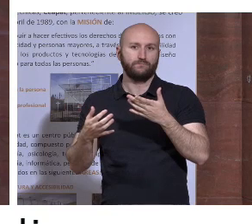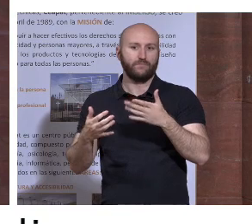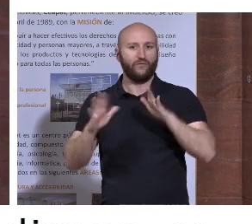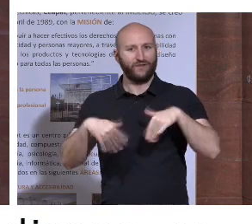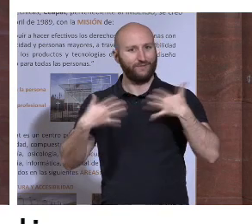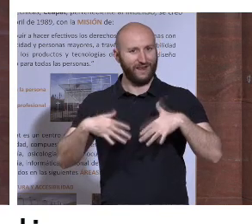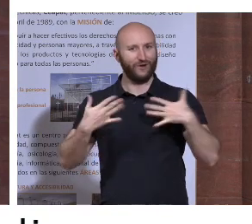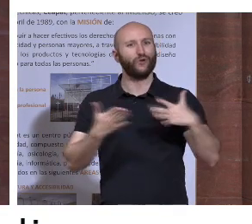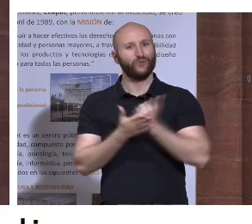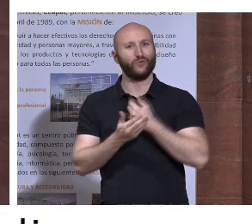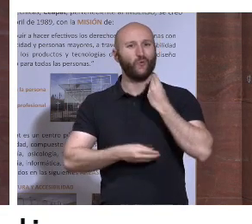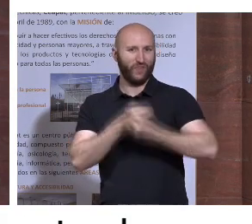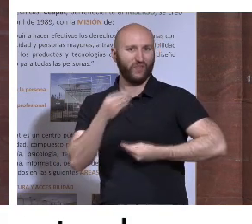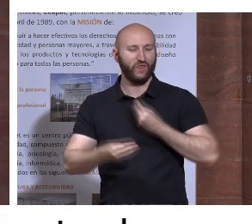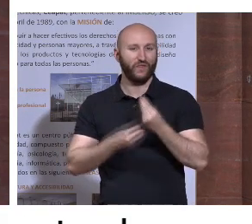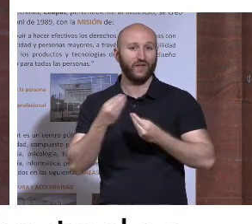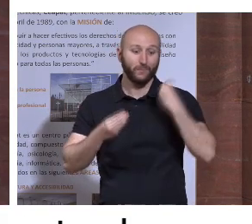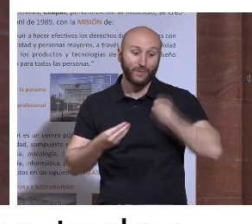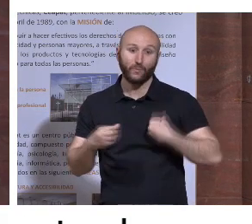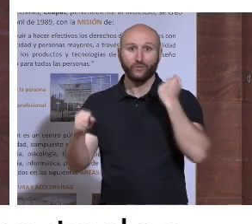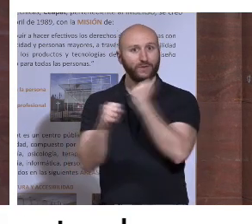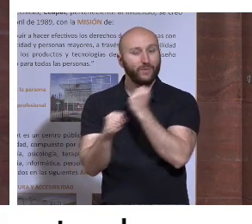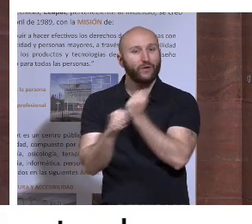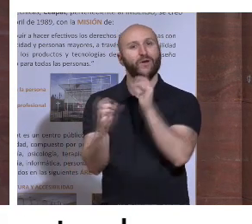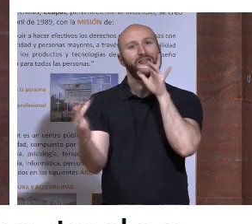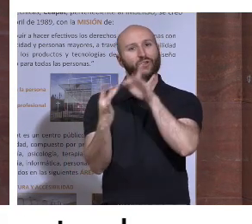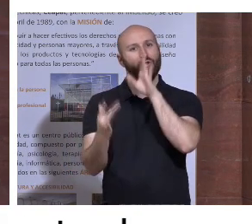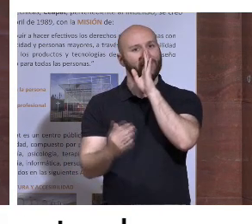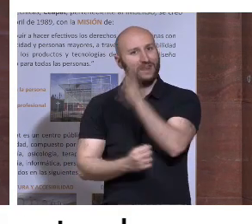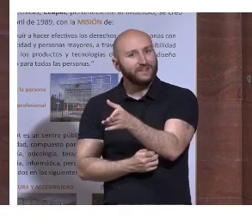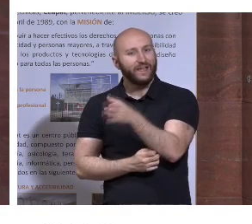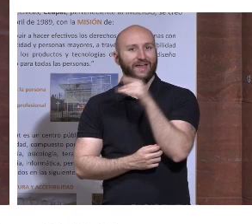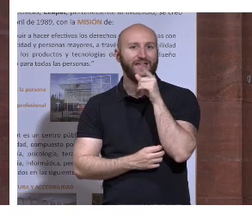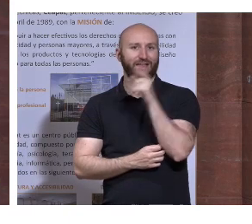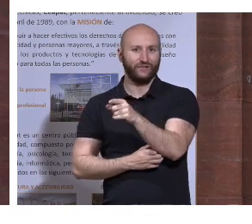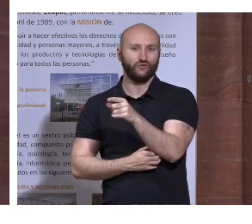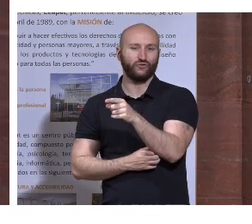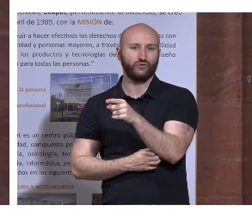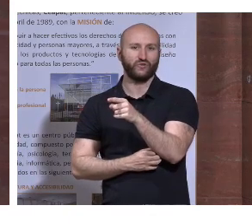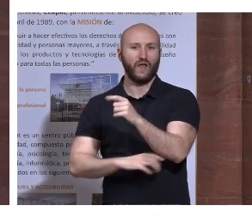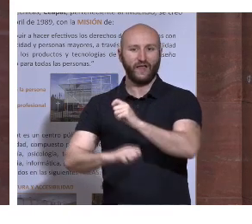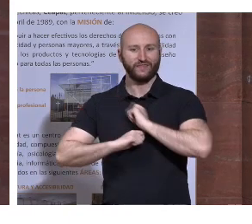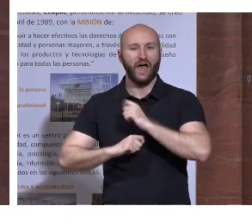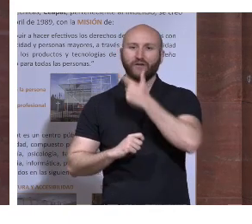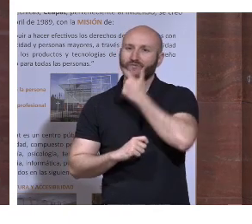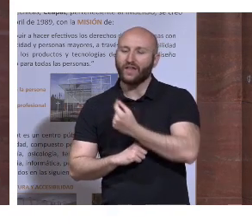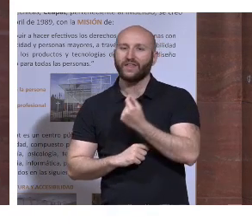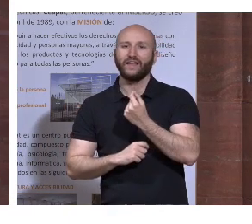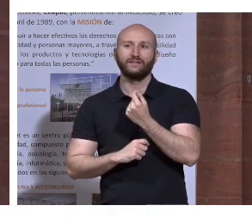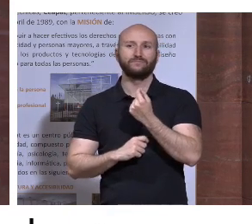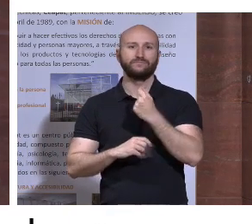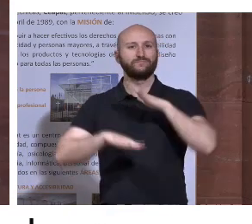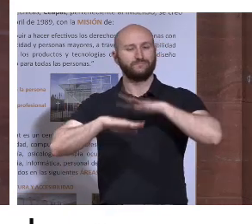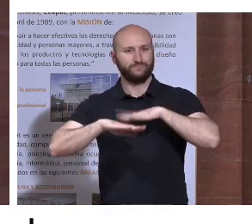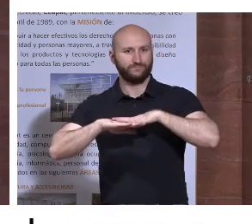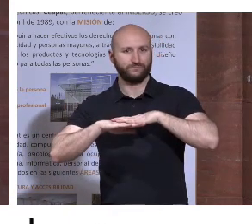alegramos de haberlo hecho, el que ese trabajo, esa relación directa, era lo que nos iba a facilitar o lo que nos iba a posibilitar para luego